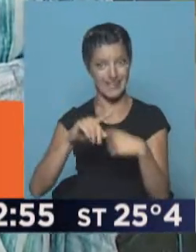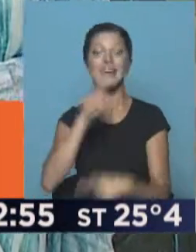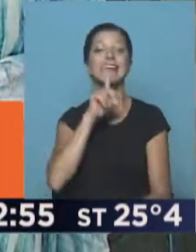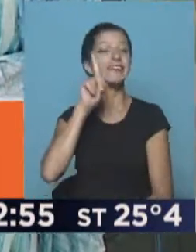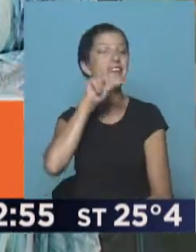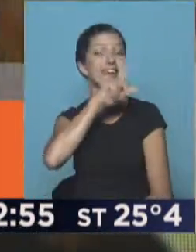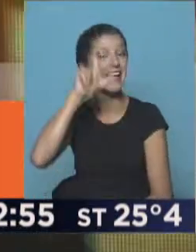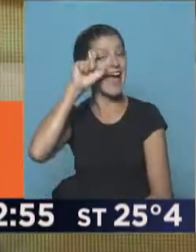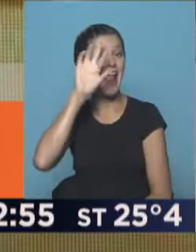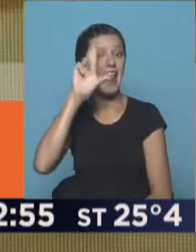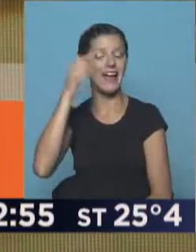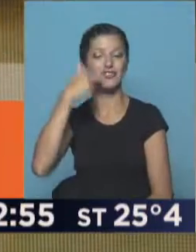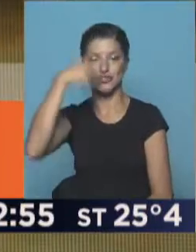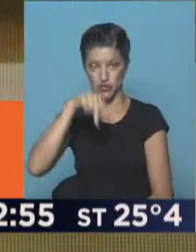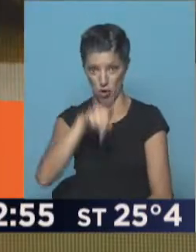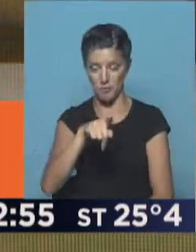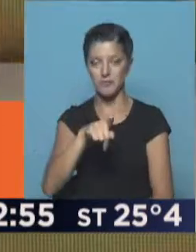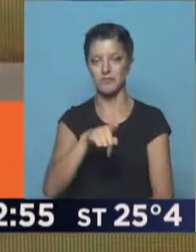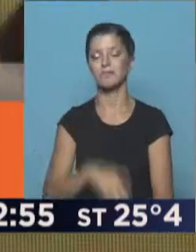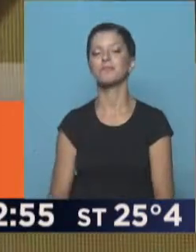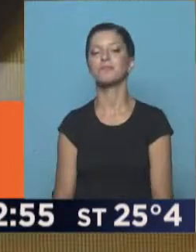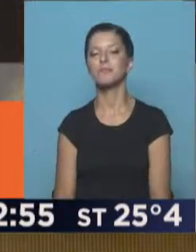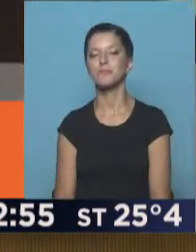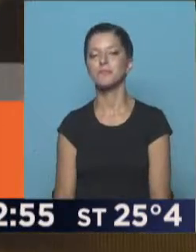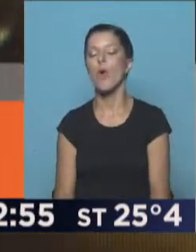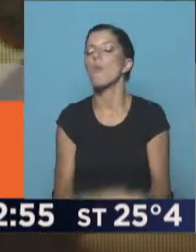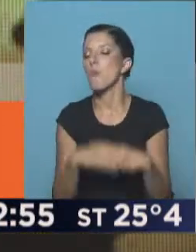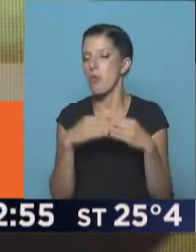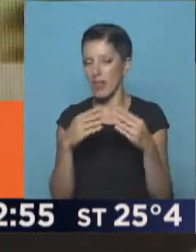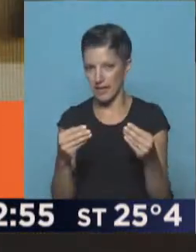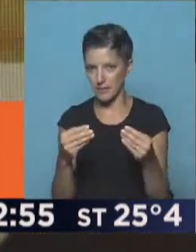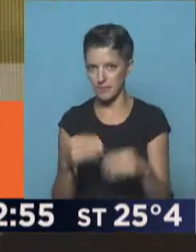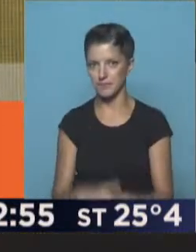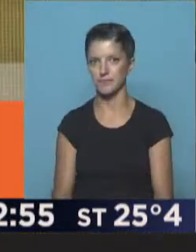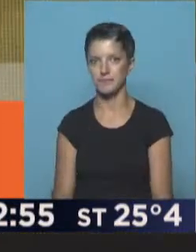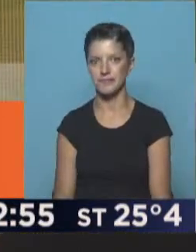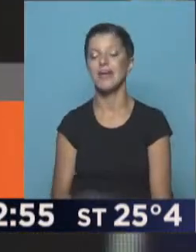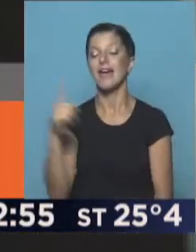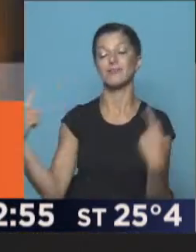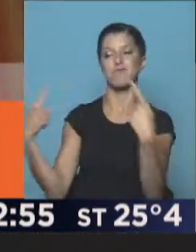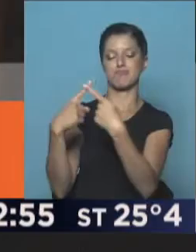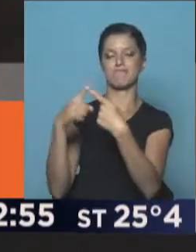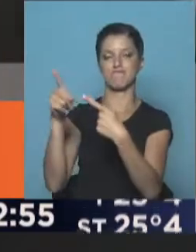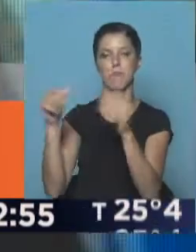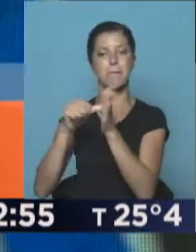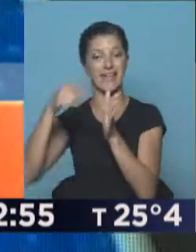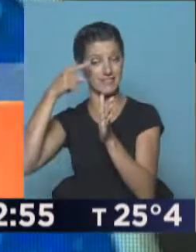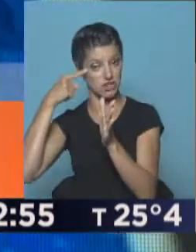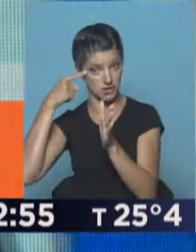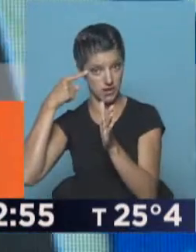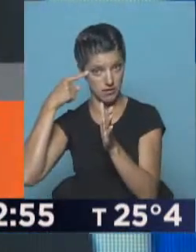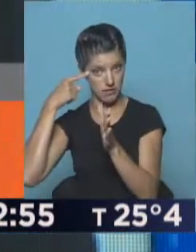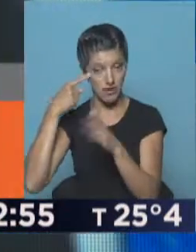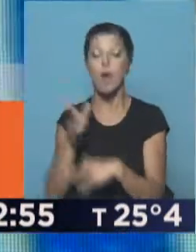el Departamento de Estado, el secretario de Estado, porque bueno, ha creado un chisporroteo con China sobre la posibilidad de que los